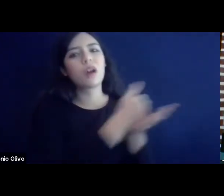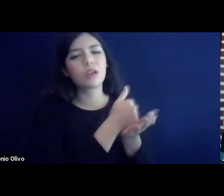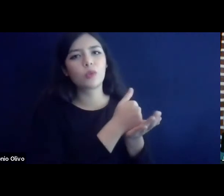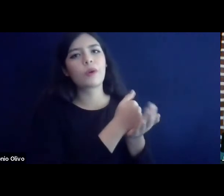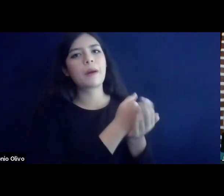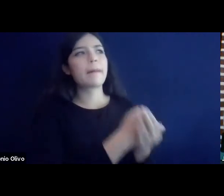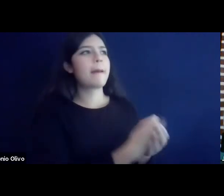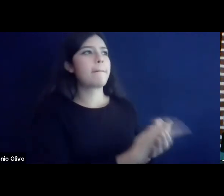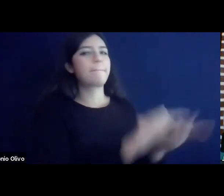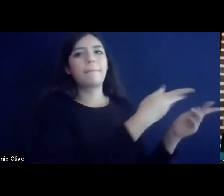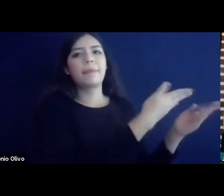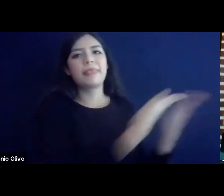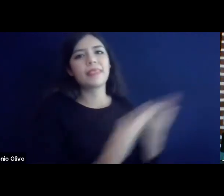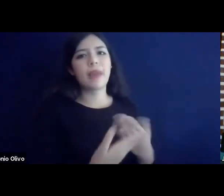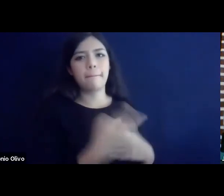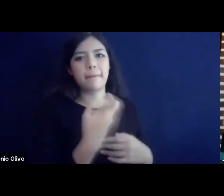listas.